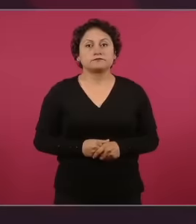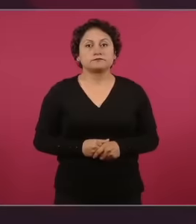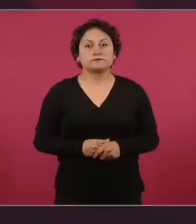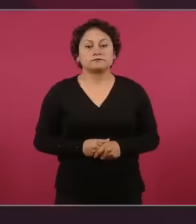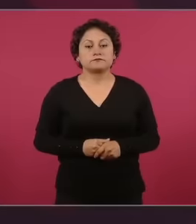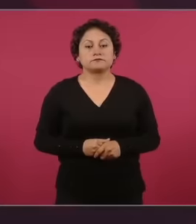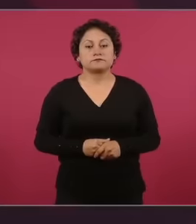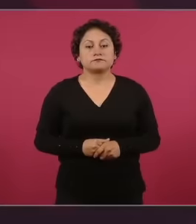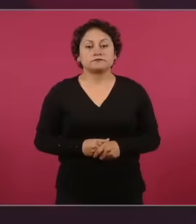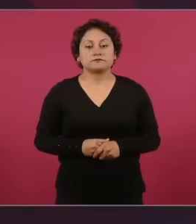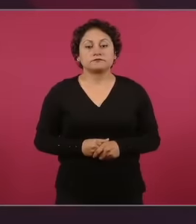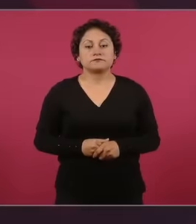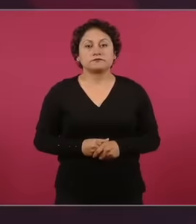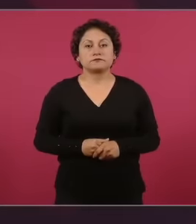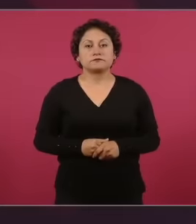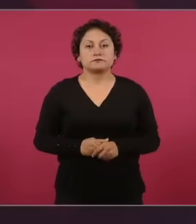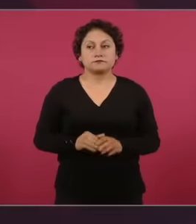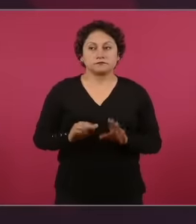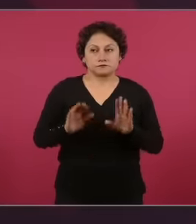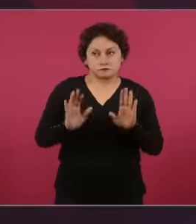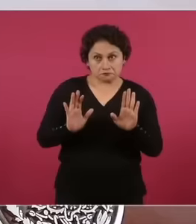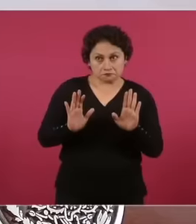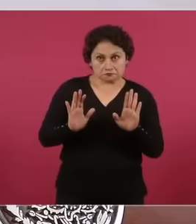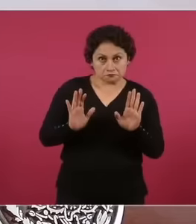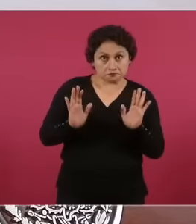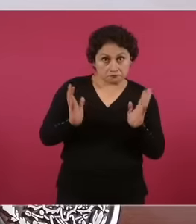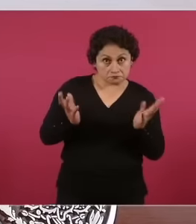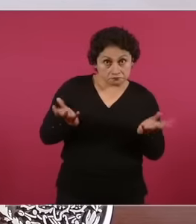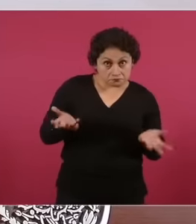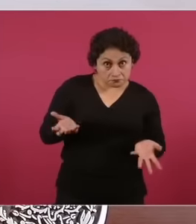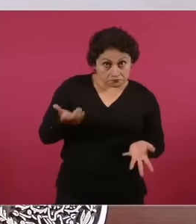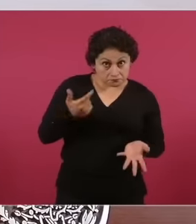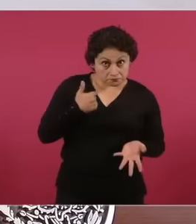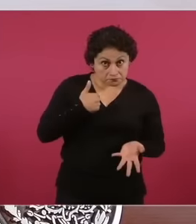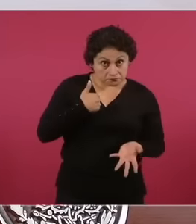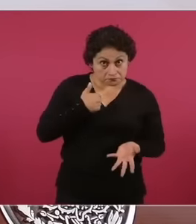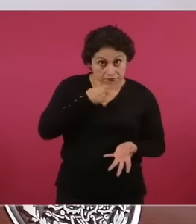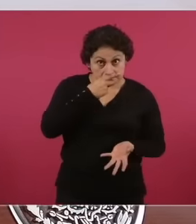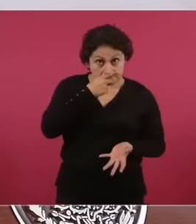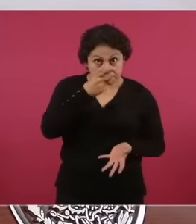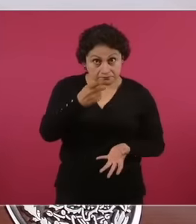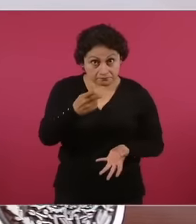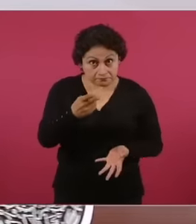uno es dueño, ¿no?, de su silencio también. O sea,